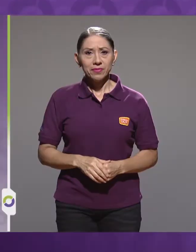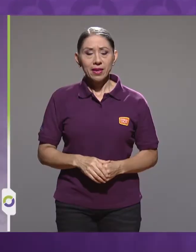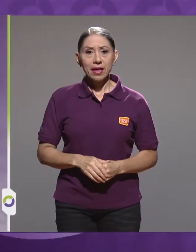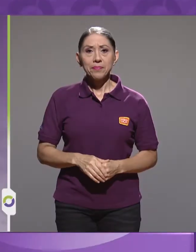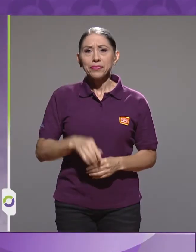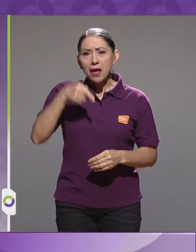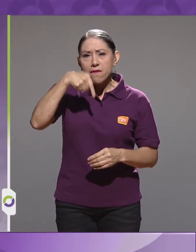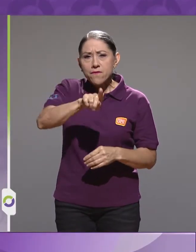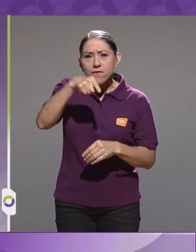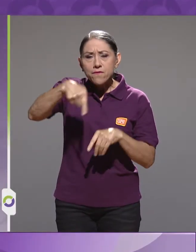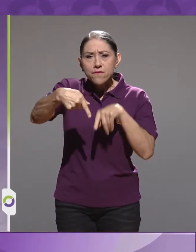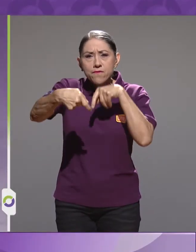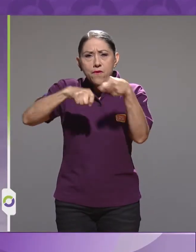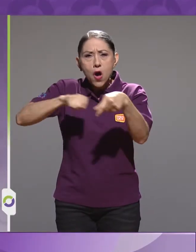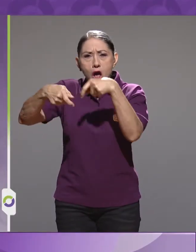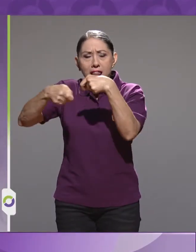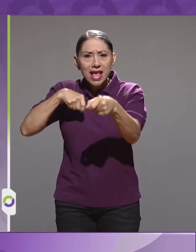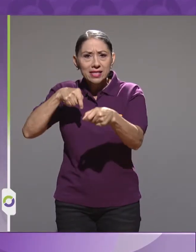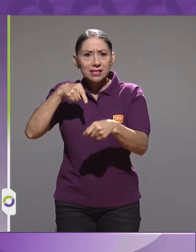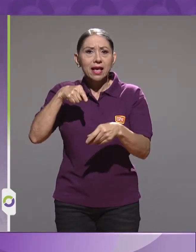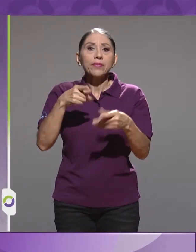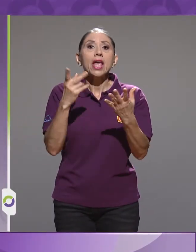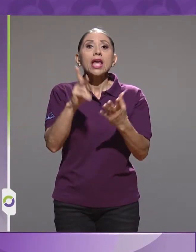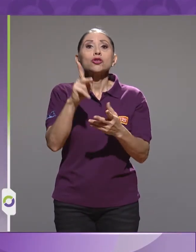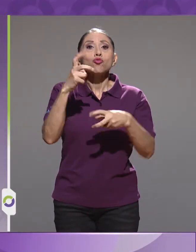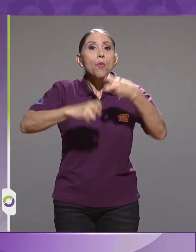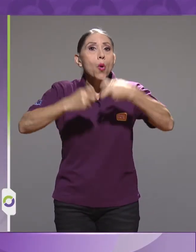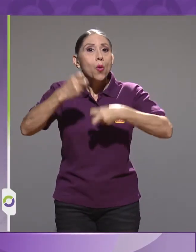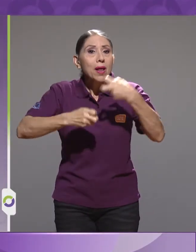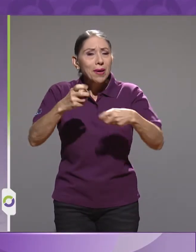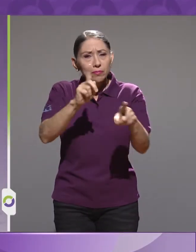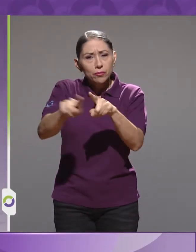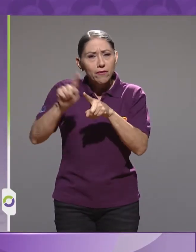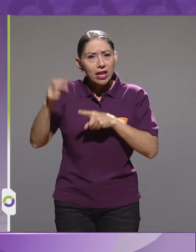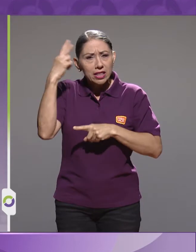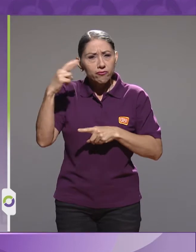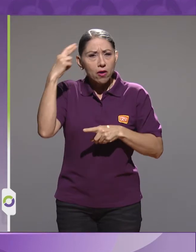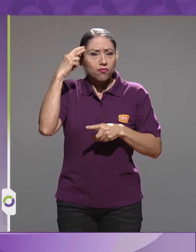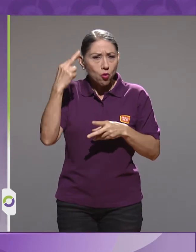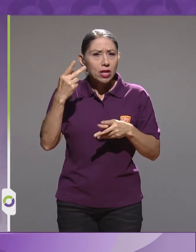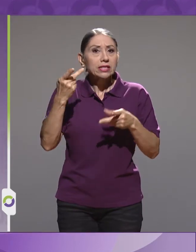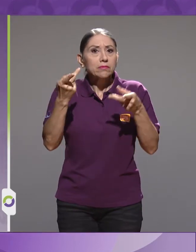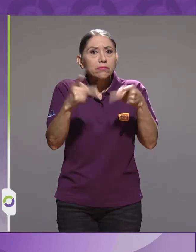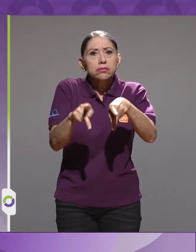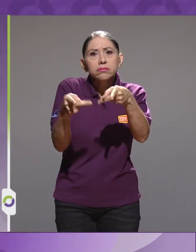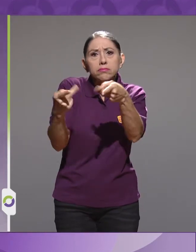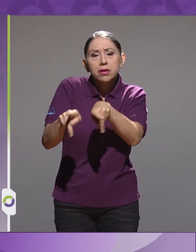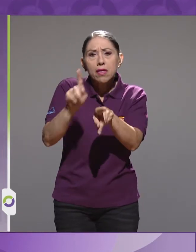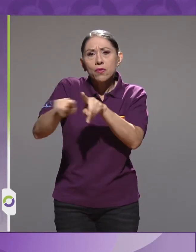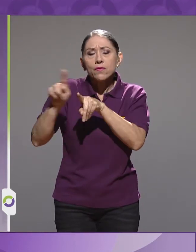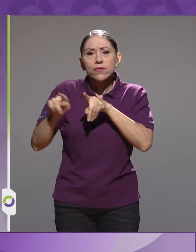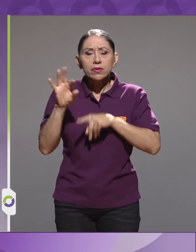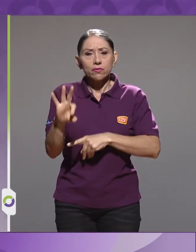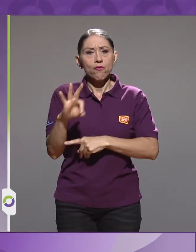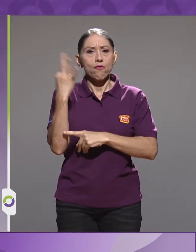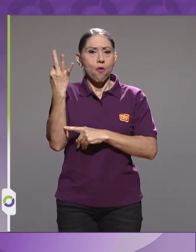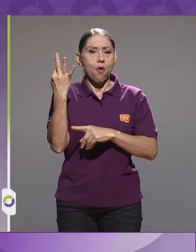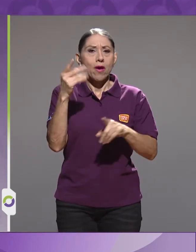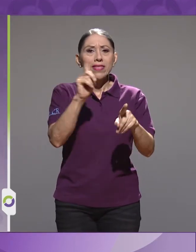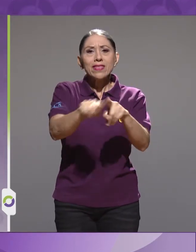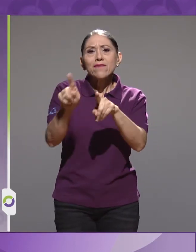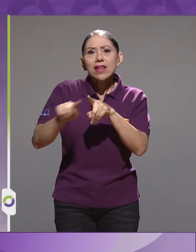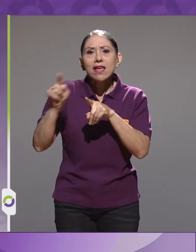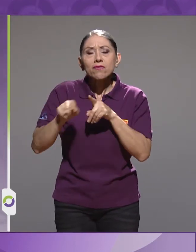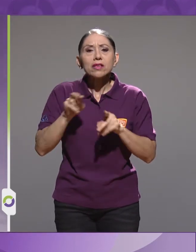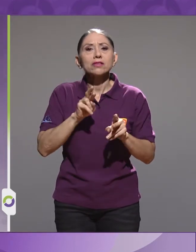La violencia es una problemática multicausal. Tiene diferentes causas, diferentes expresiones y